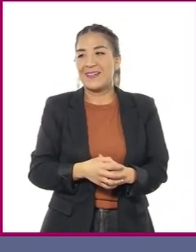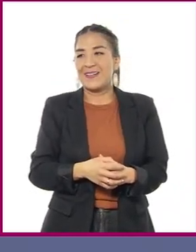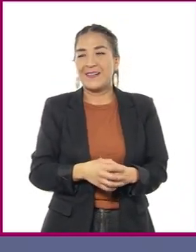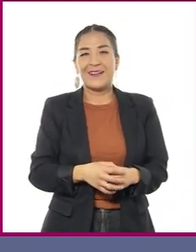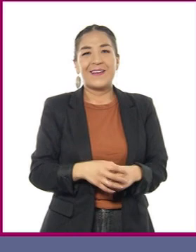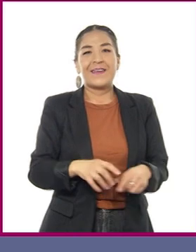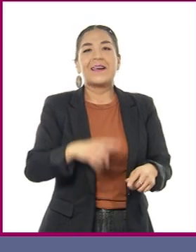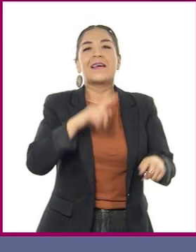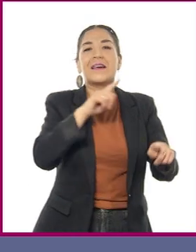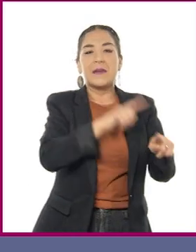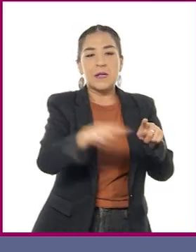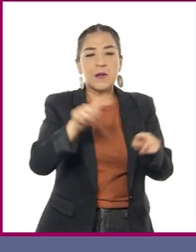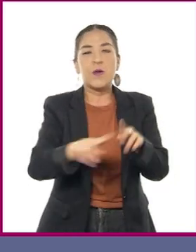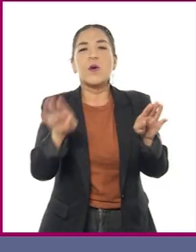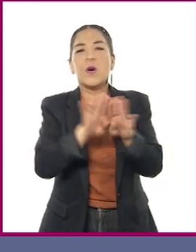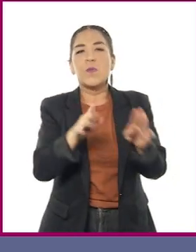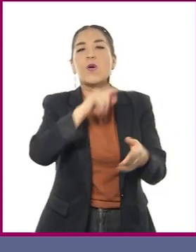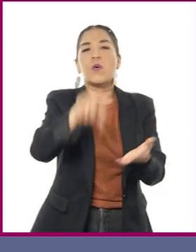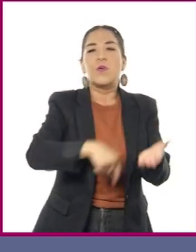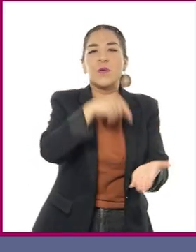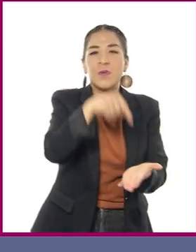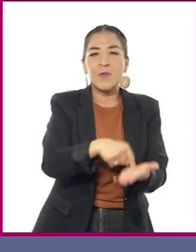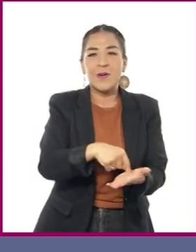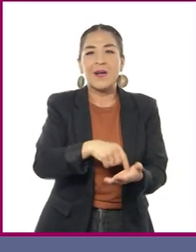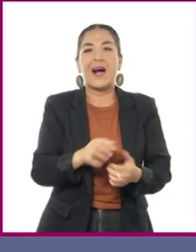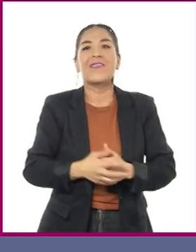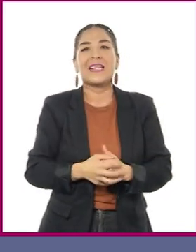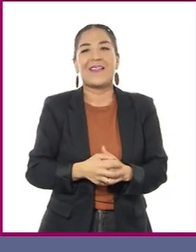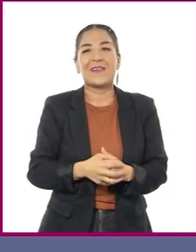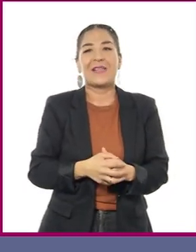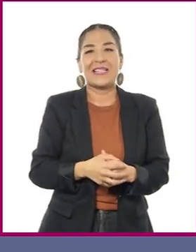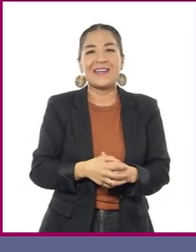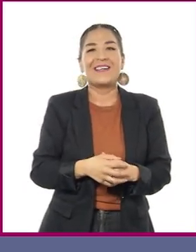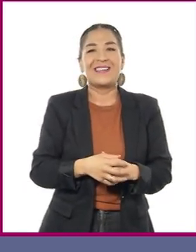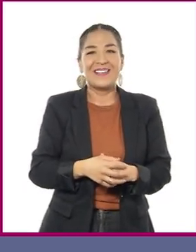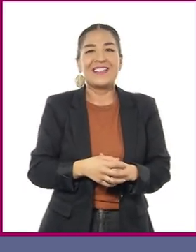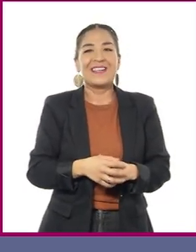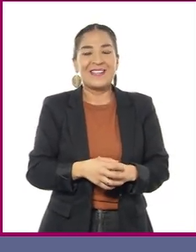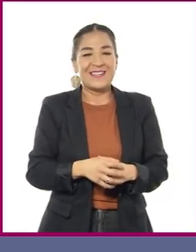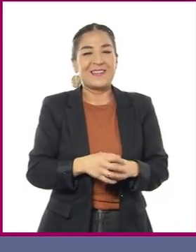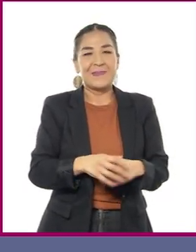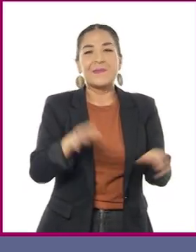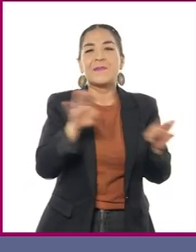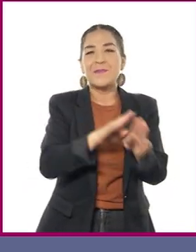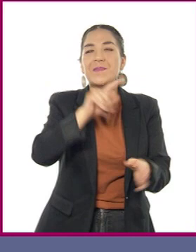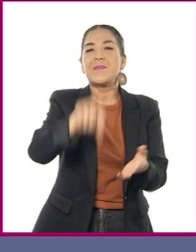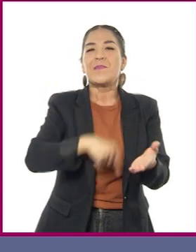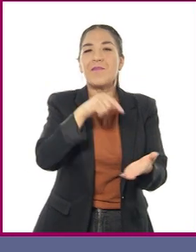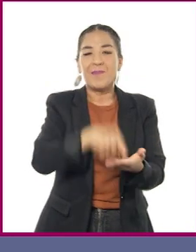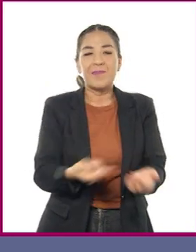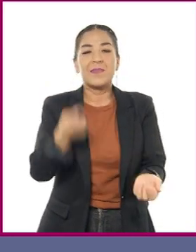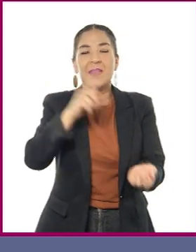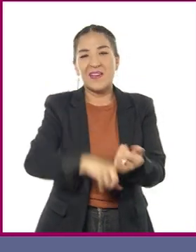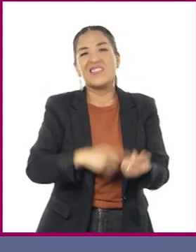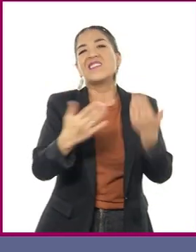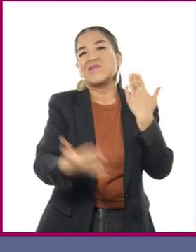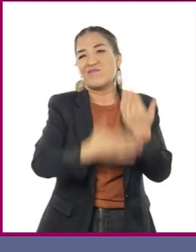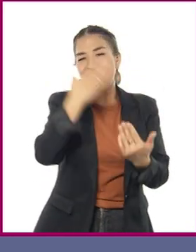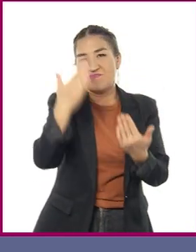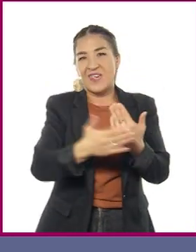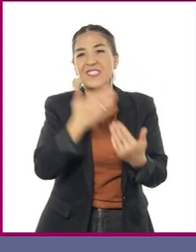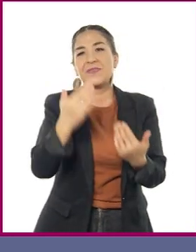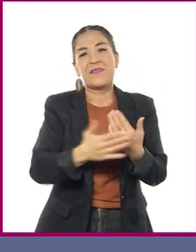En contraste, hay otros lugares del planeta donde las actividades económicas realmente son escasas